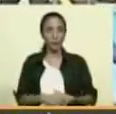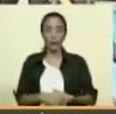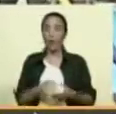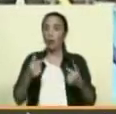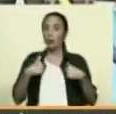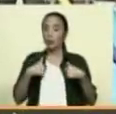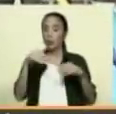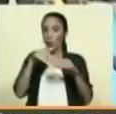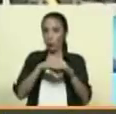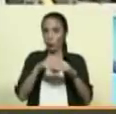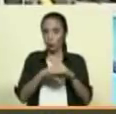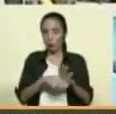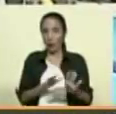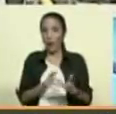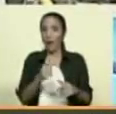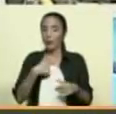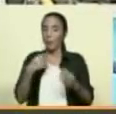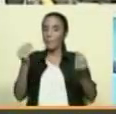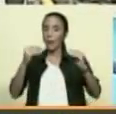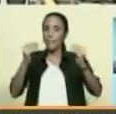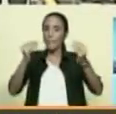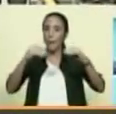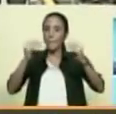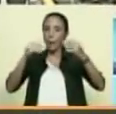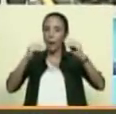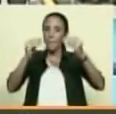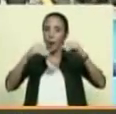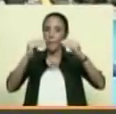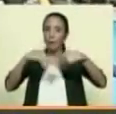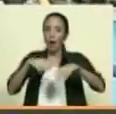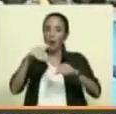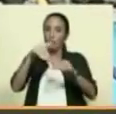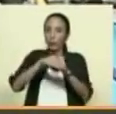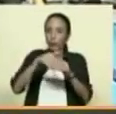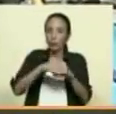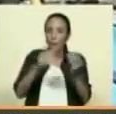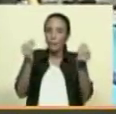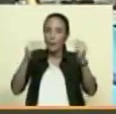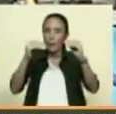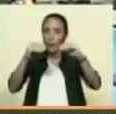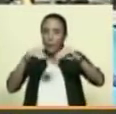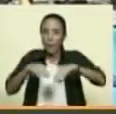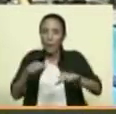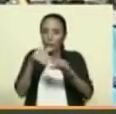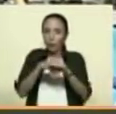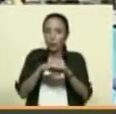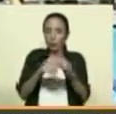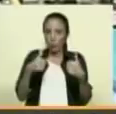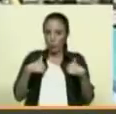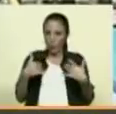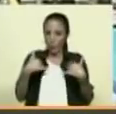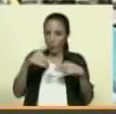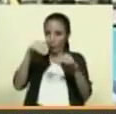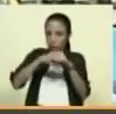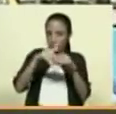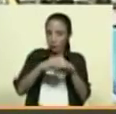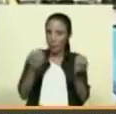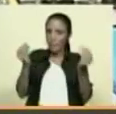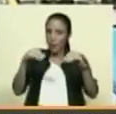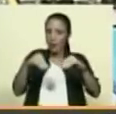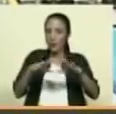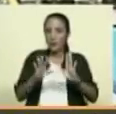Mientras más votos saque este humilde obrero, este presidente pueblo que está